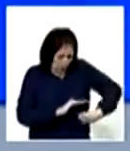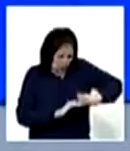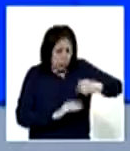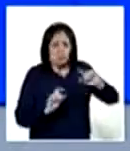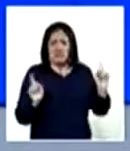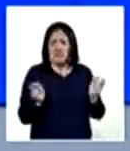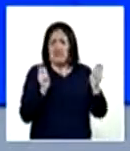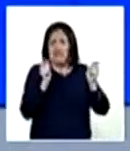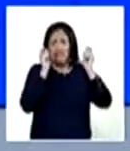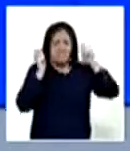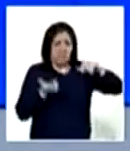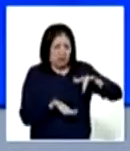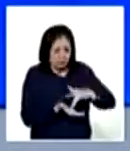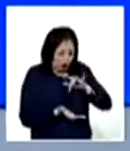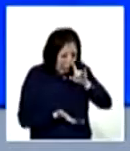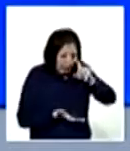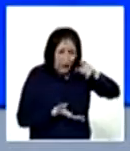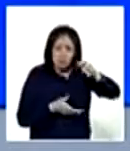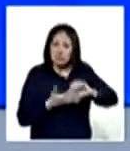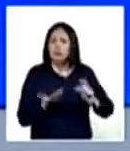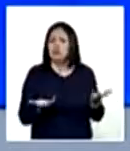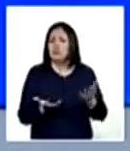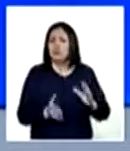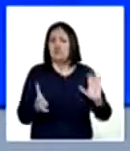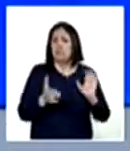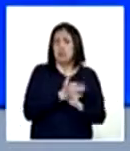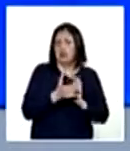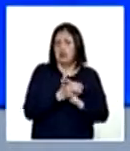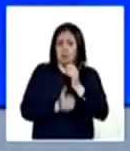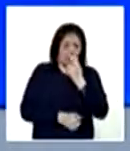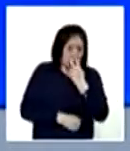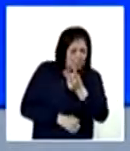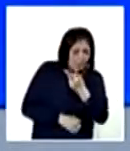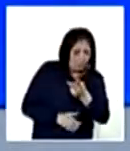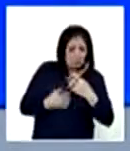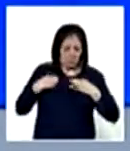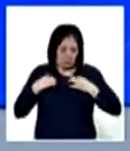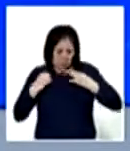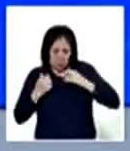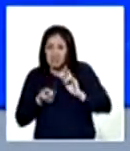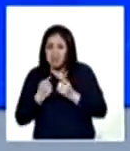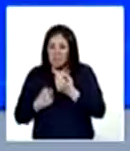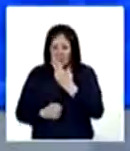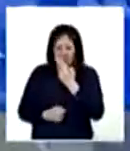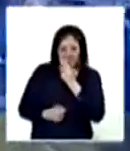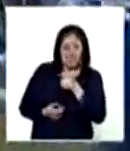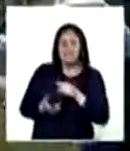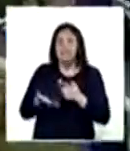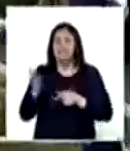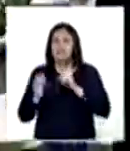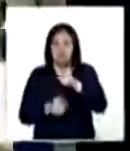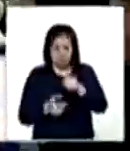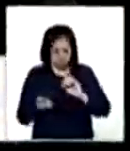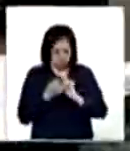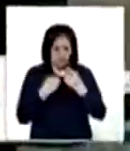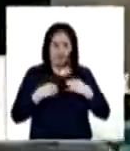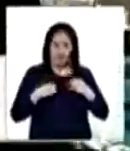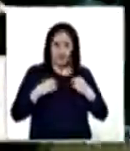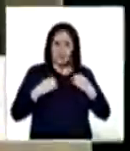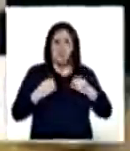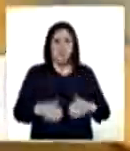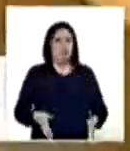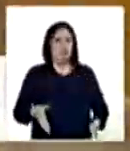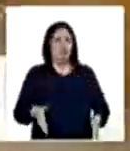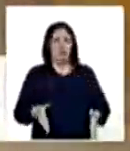en Chorrillos. Claro, vamos a ver sus curiosos disfraces y también vamos a escuchar sus impresiones. ¿De qué te has disfrazado tú? De zombie.